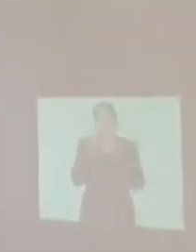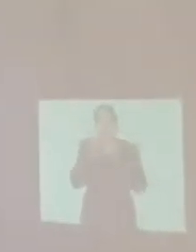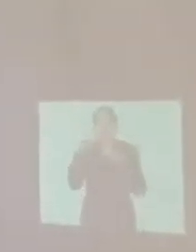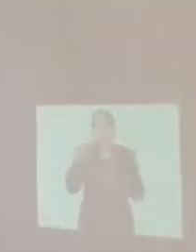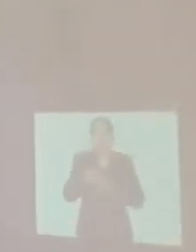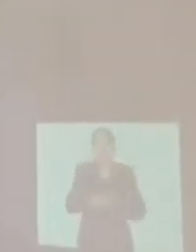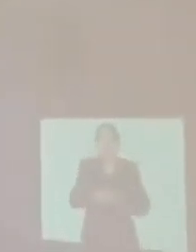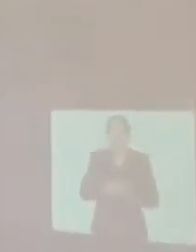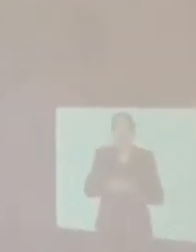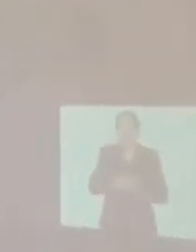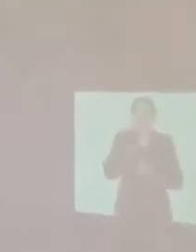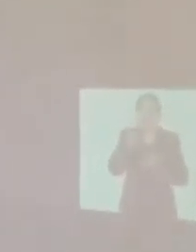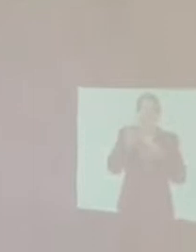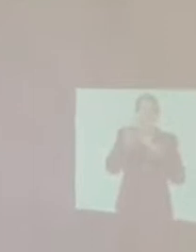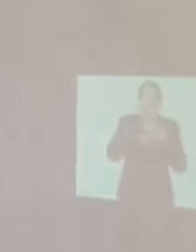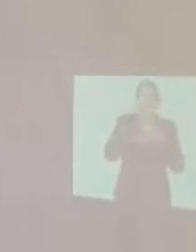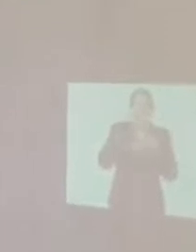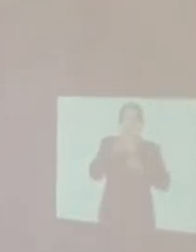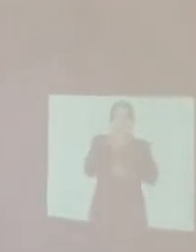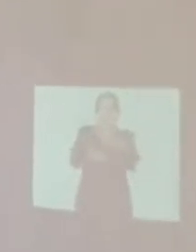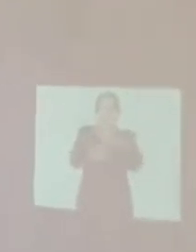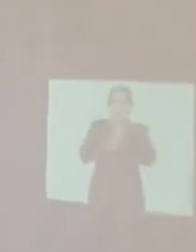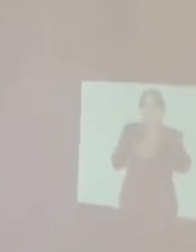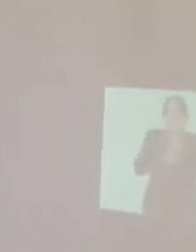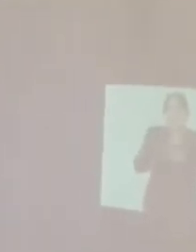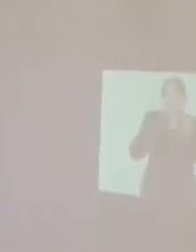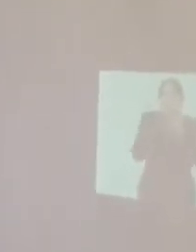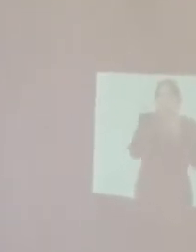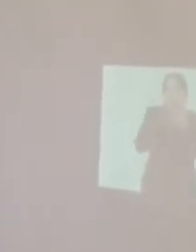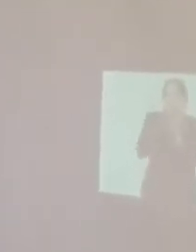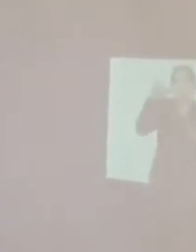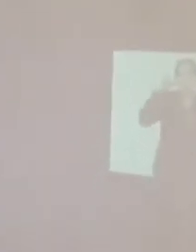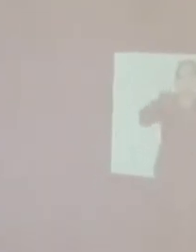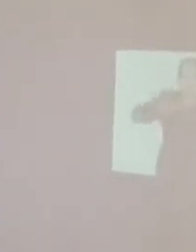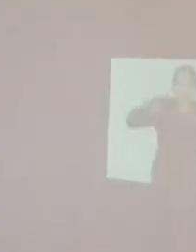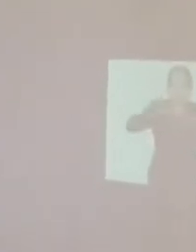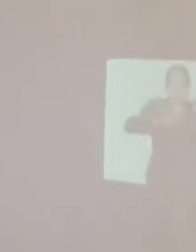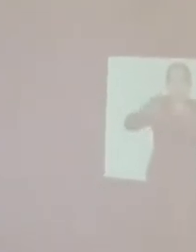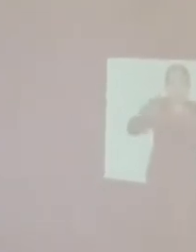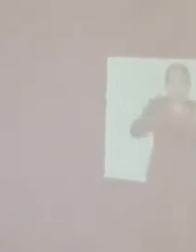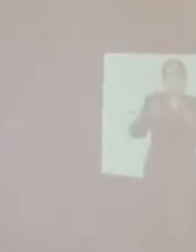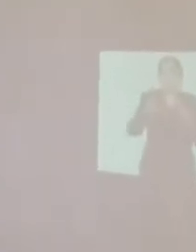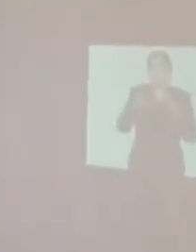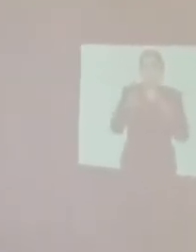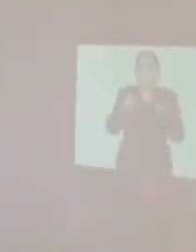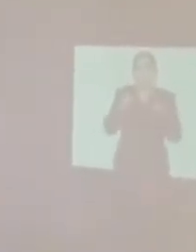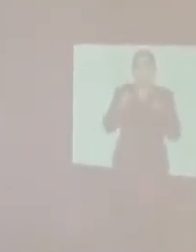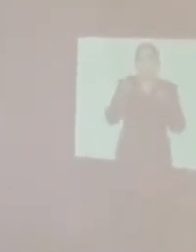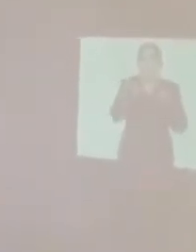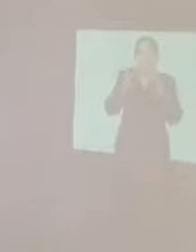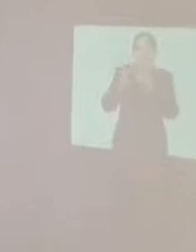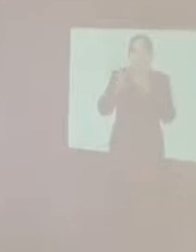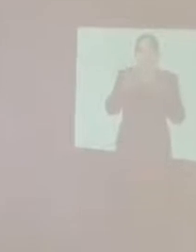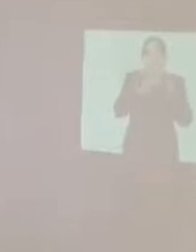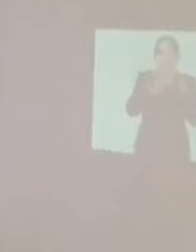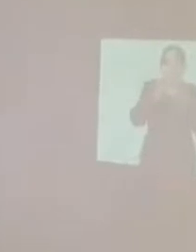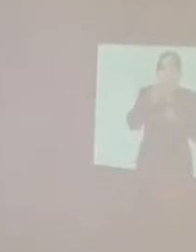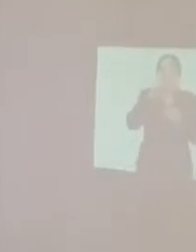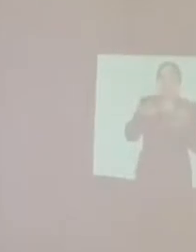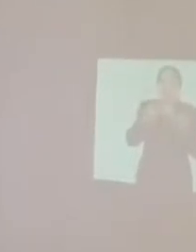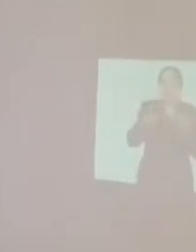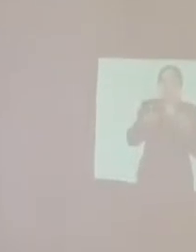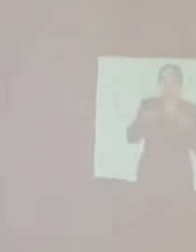en el Hospital General de Iztapalapa se construyó el laboratorio pronto de referencia para toda la red, lo cual nos permite depender